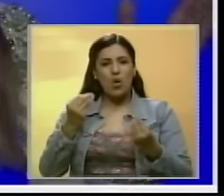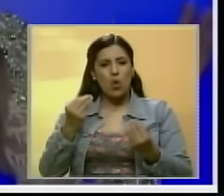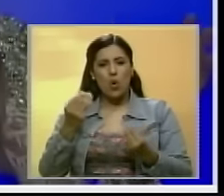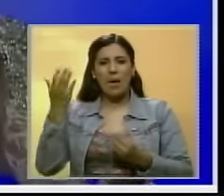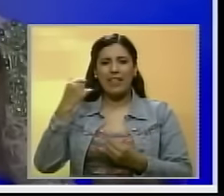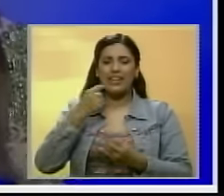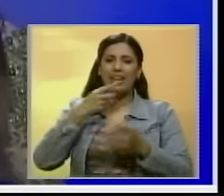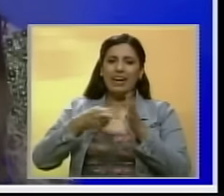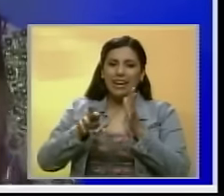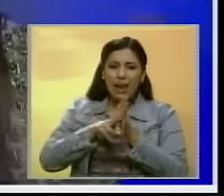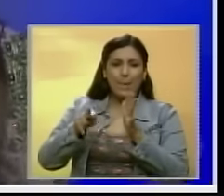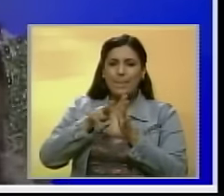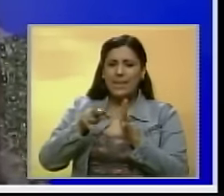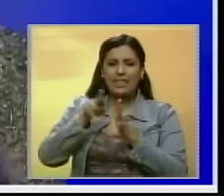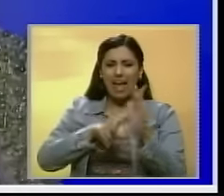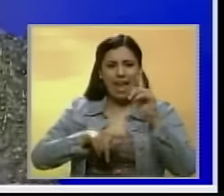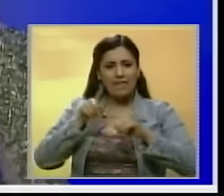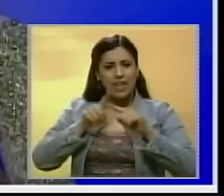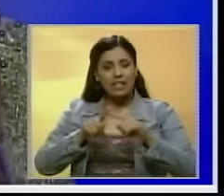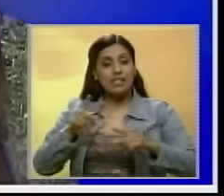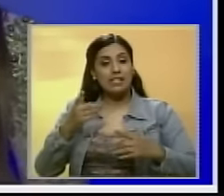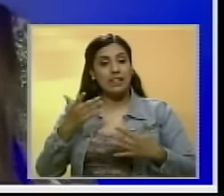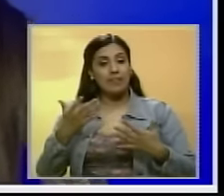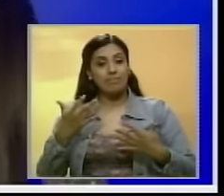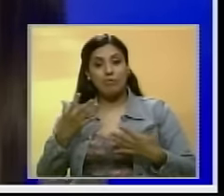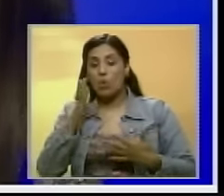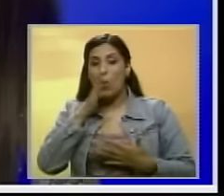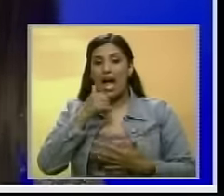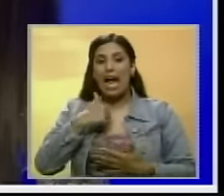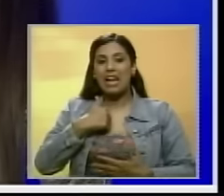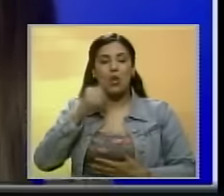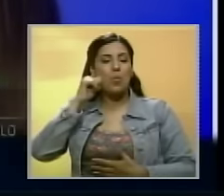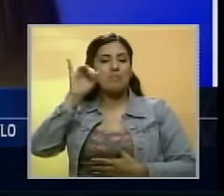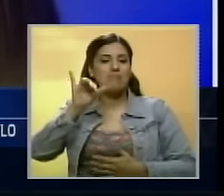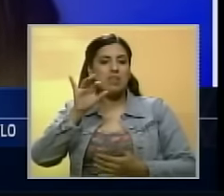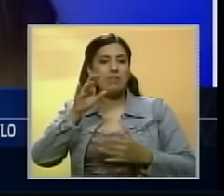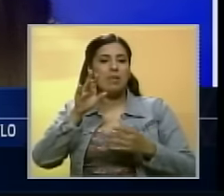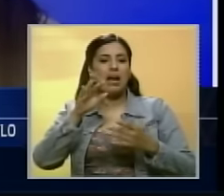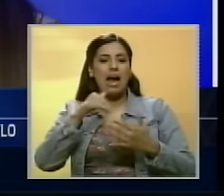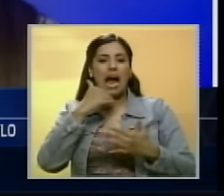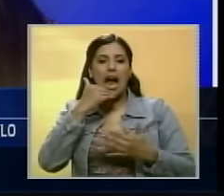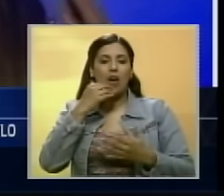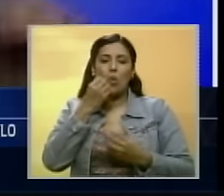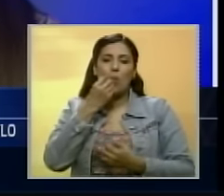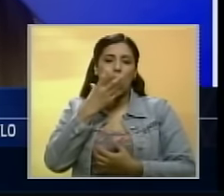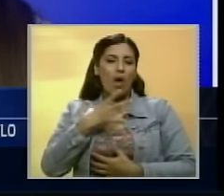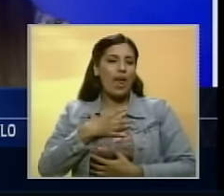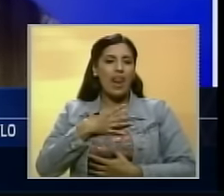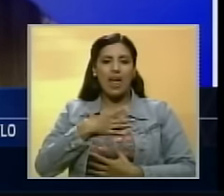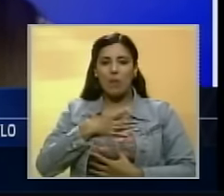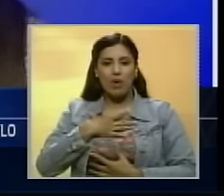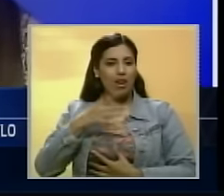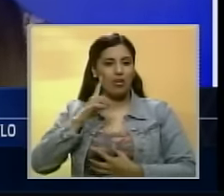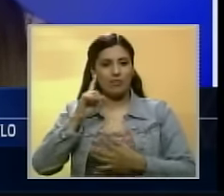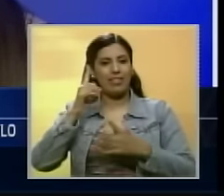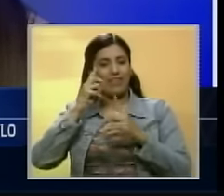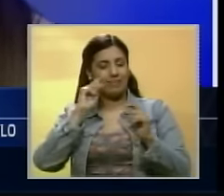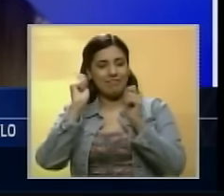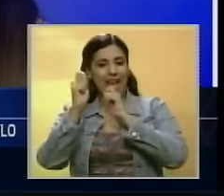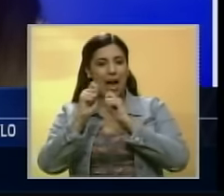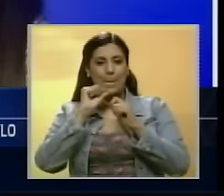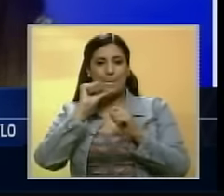dicho much muchos anteriores que no es la típica chica que va a estar de buena de principio fin Hay un momento de la